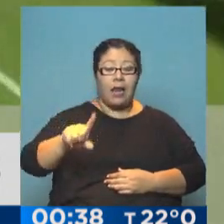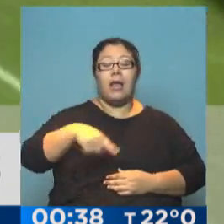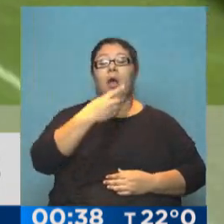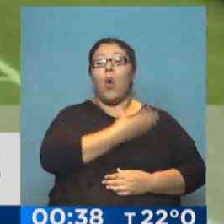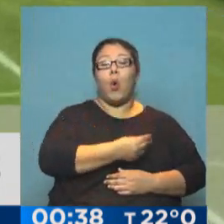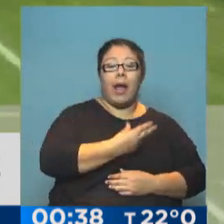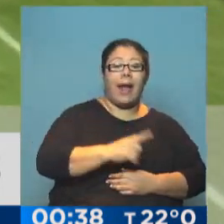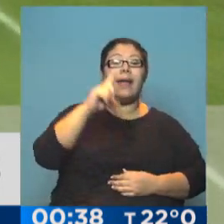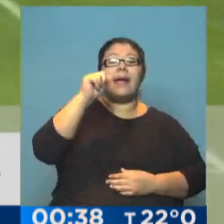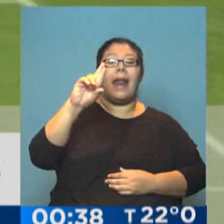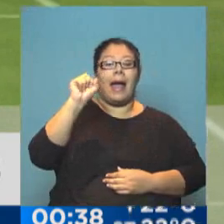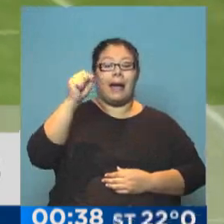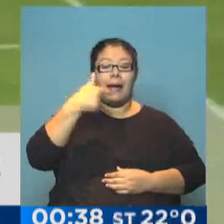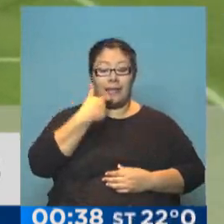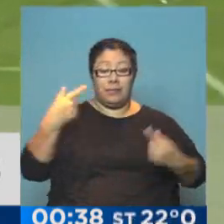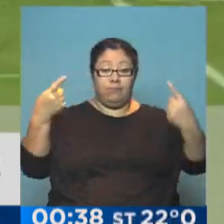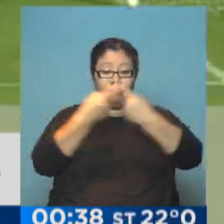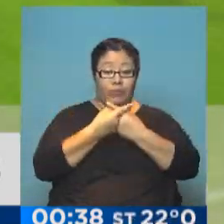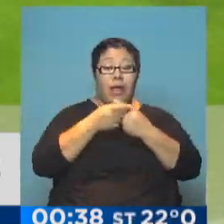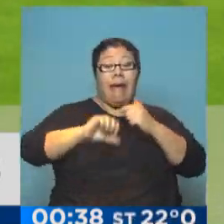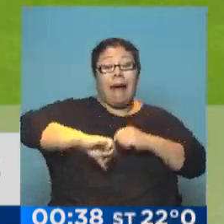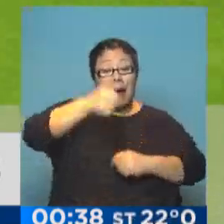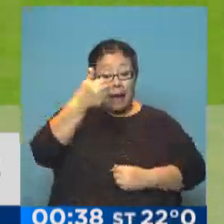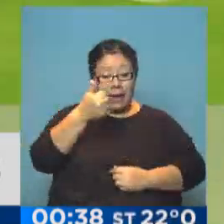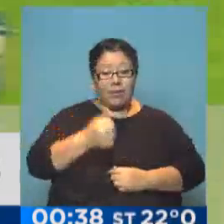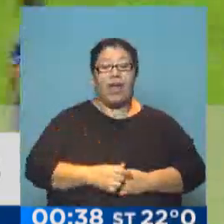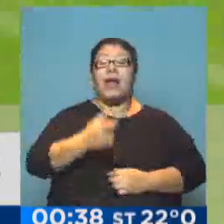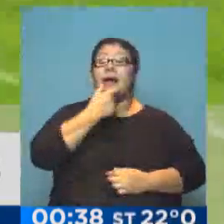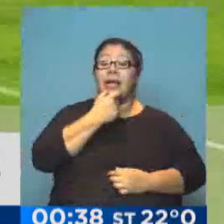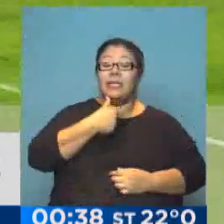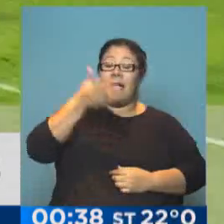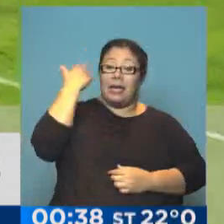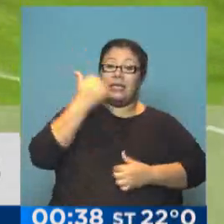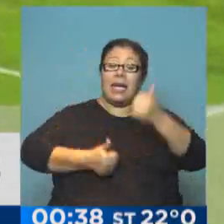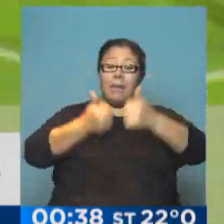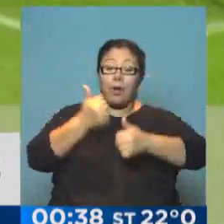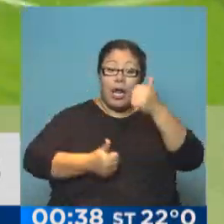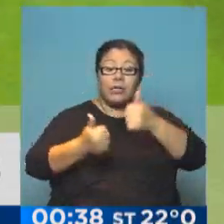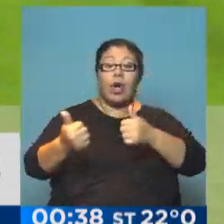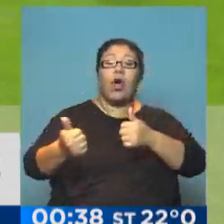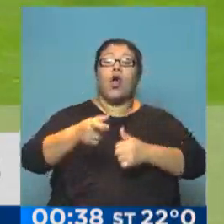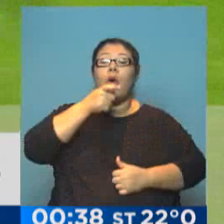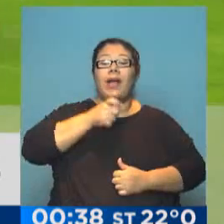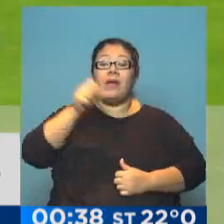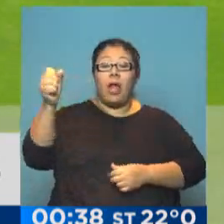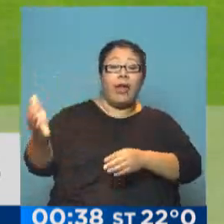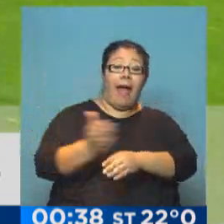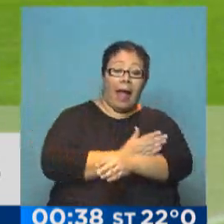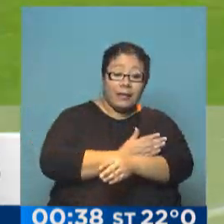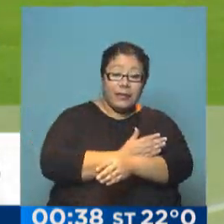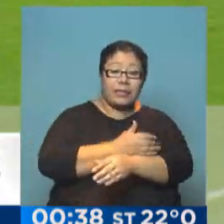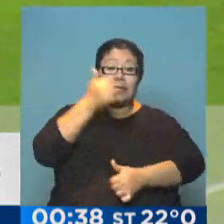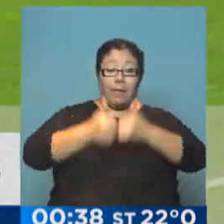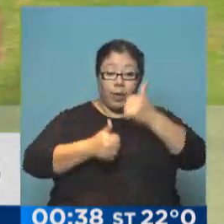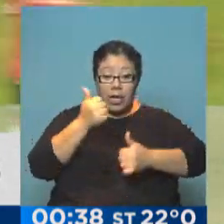Huracán Caracas. Recordemos, Racing, después de haber ganado la liguilla Precopa Libertadores, tiene que clasificarse a la fase de grupo